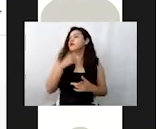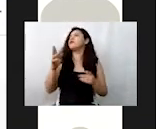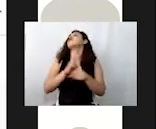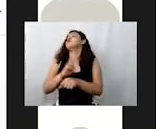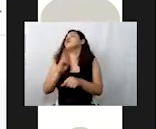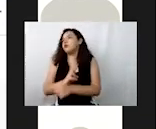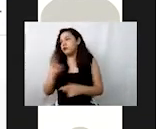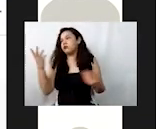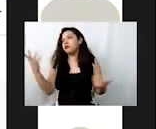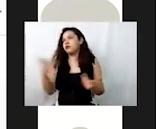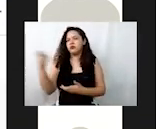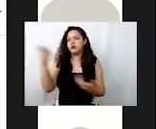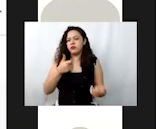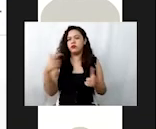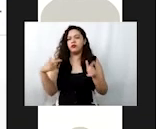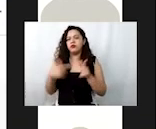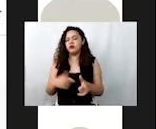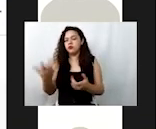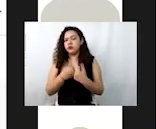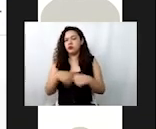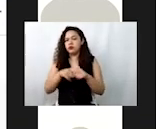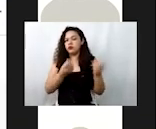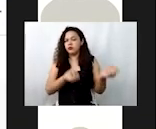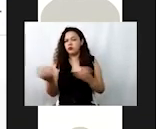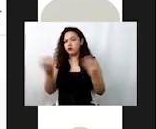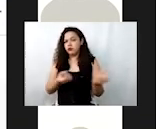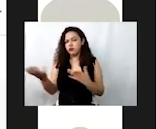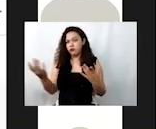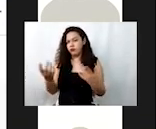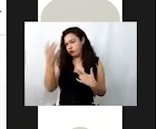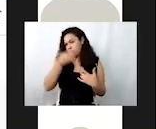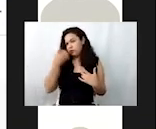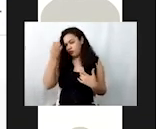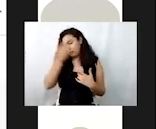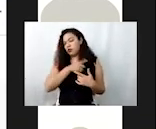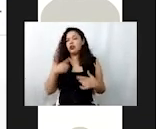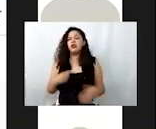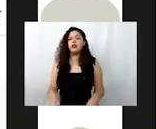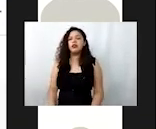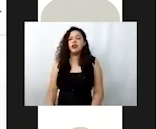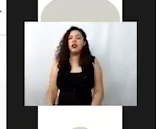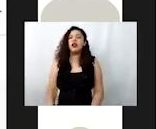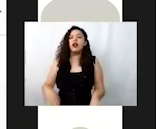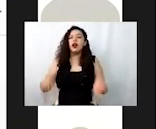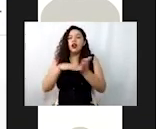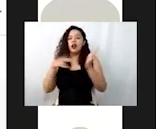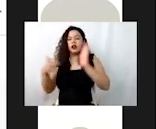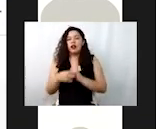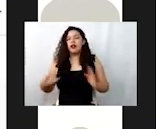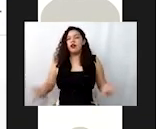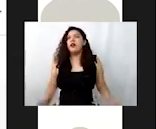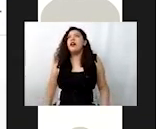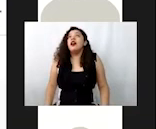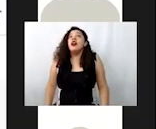monitoreada, financiada, seguida, socializada y evaluada. La metodología, como